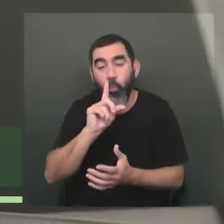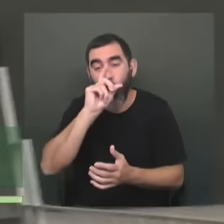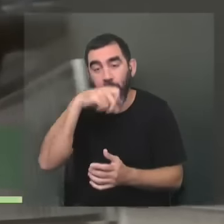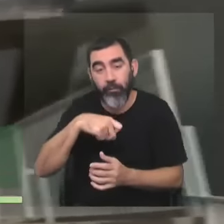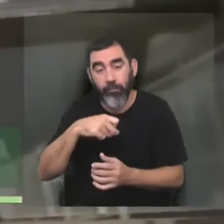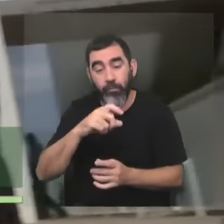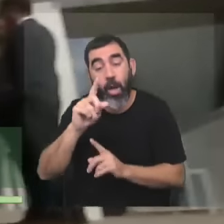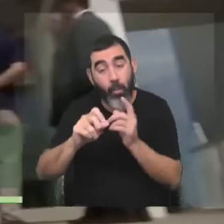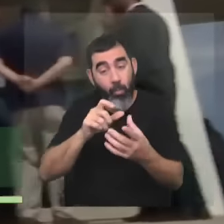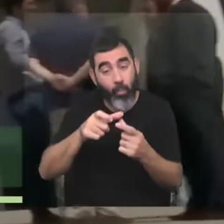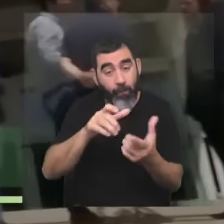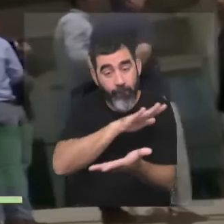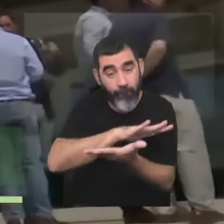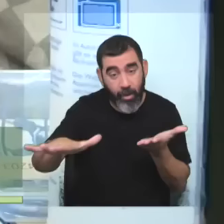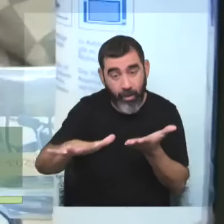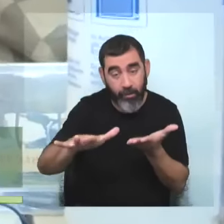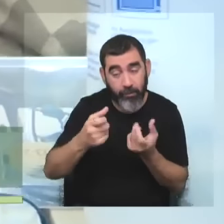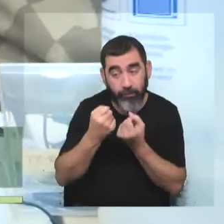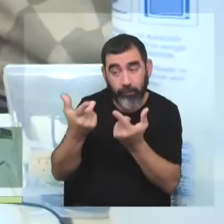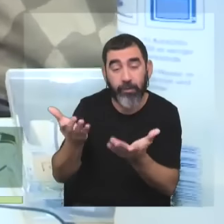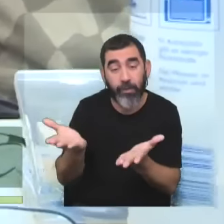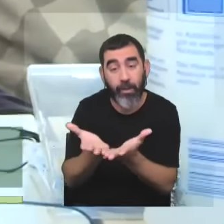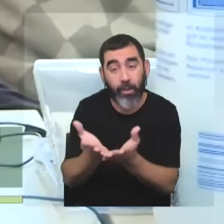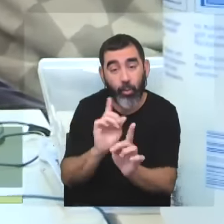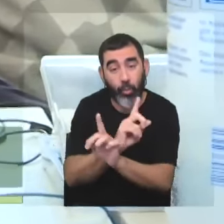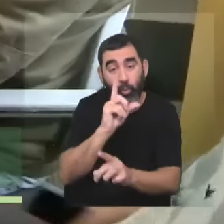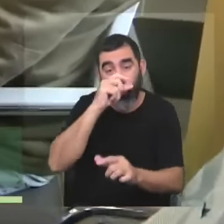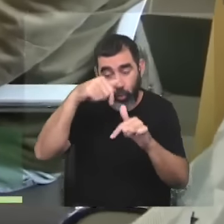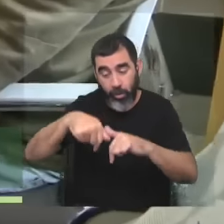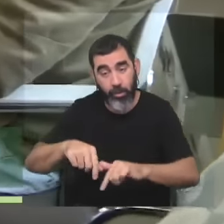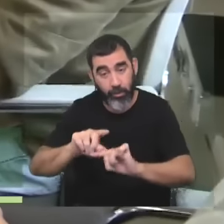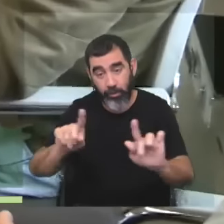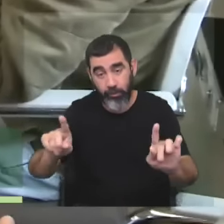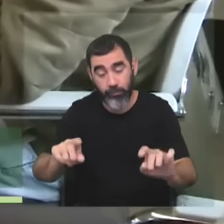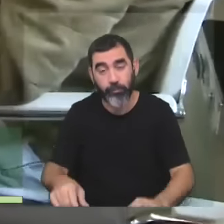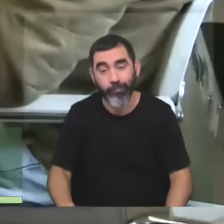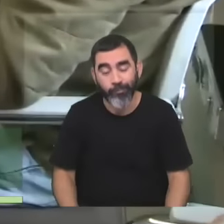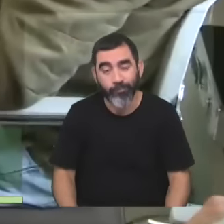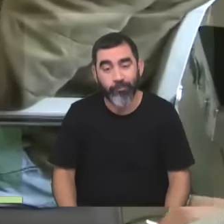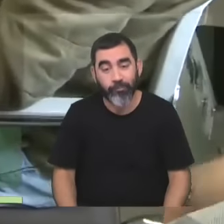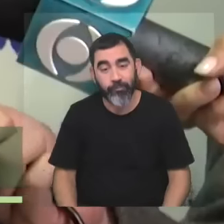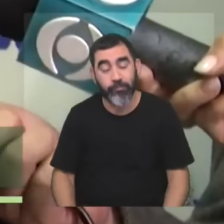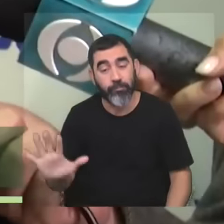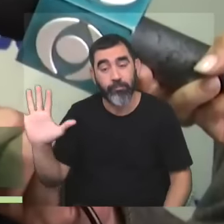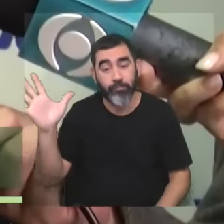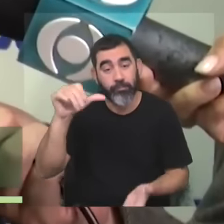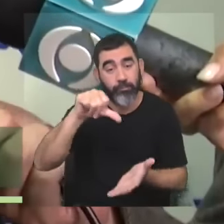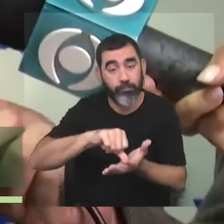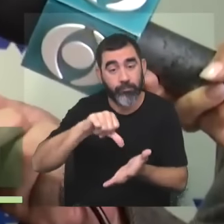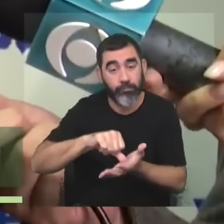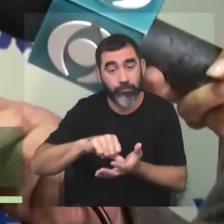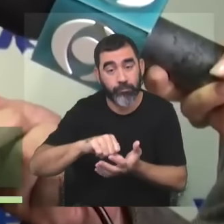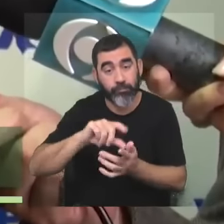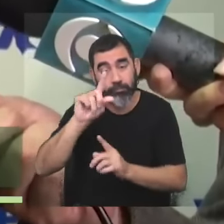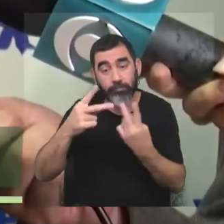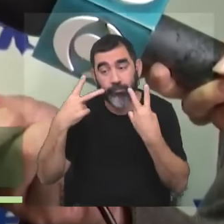muchas de las becas que estamos abonando no son estudiantes que desarrollan su formación en las facultades el Mont deeo lo hacen en el interior del país y muchas veces se